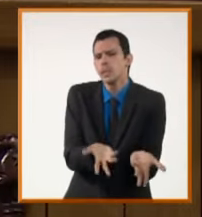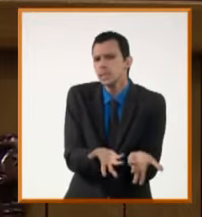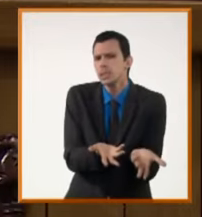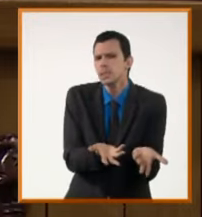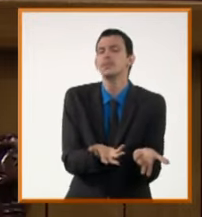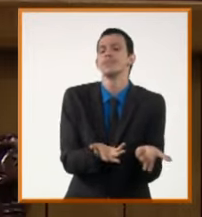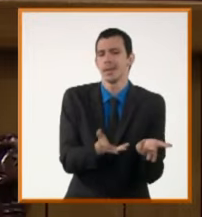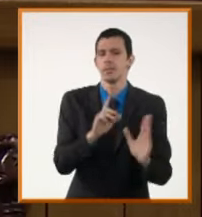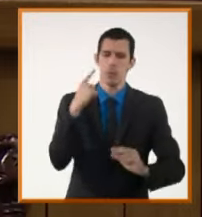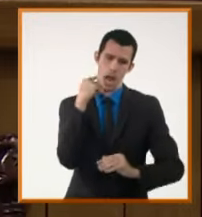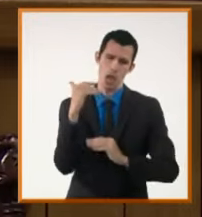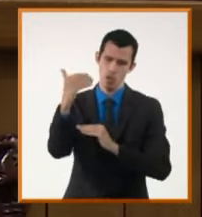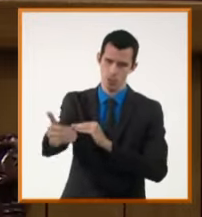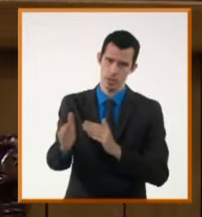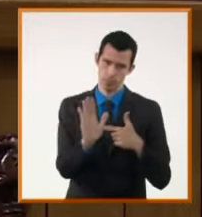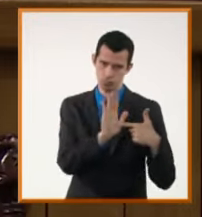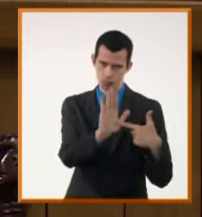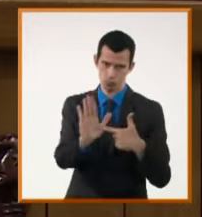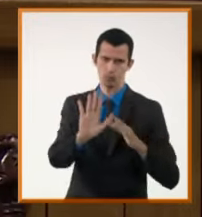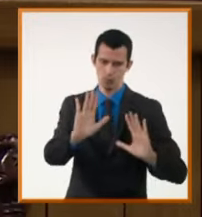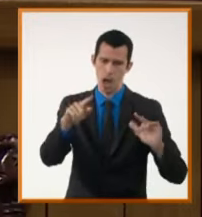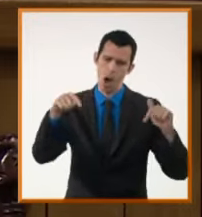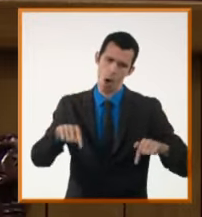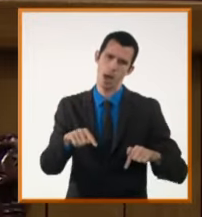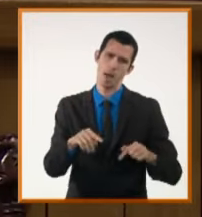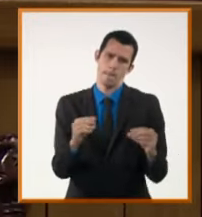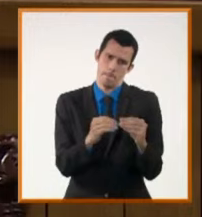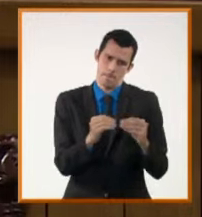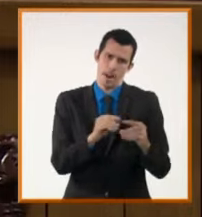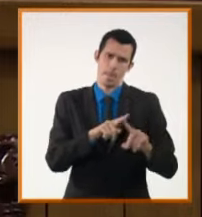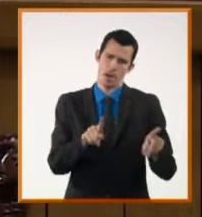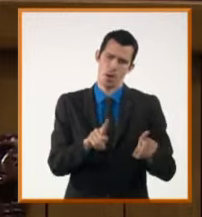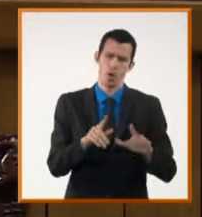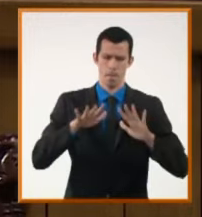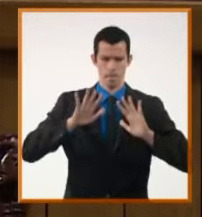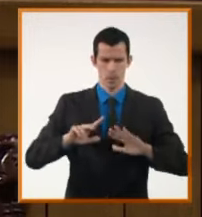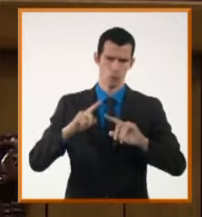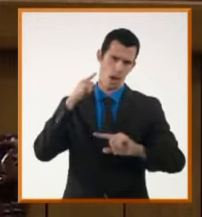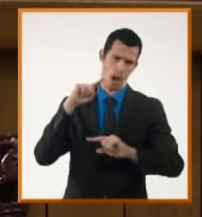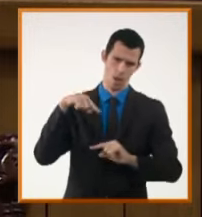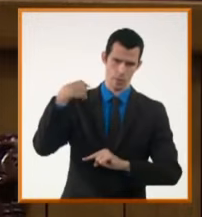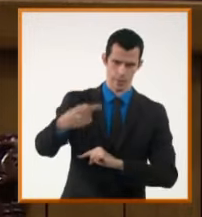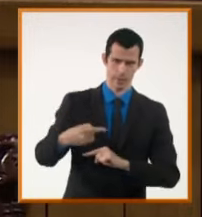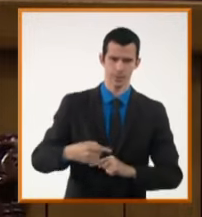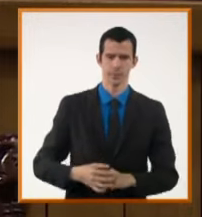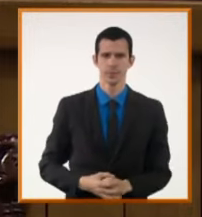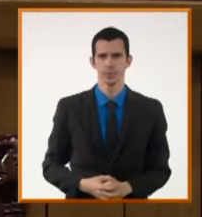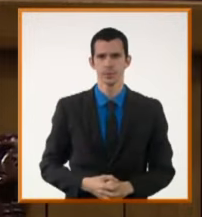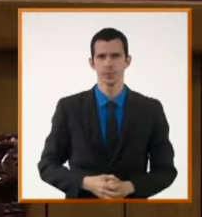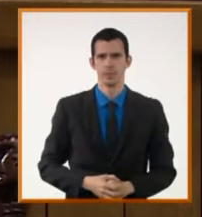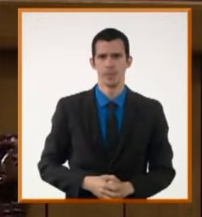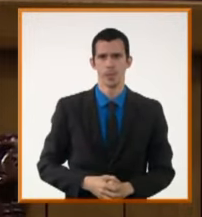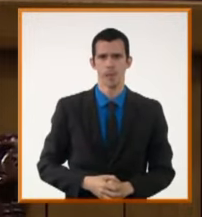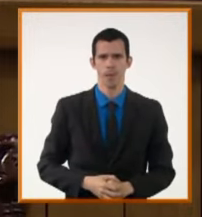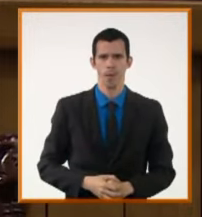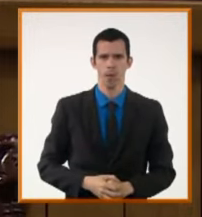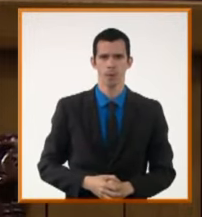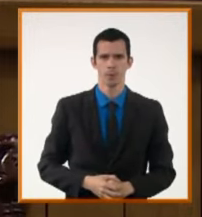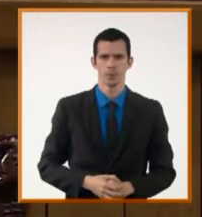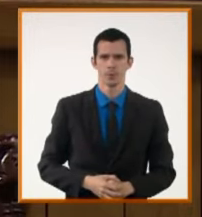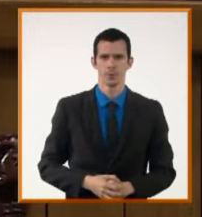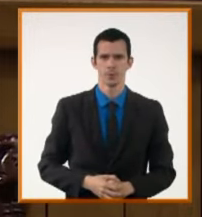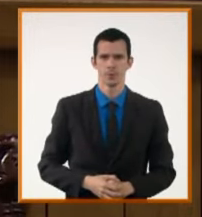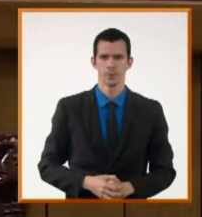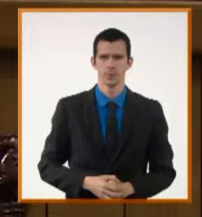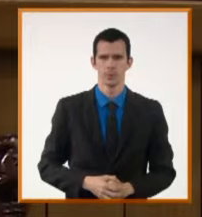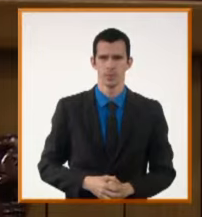nos permitirá dar un paso de avance en estas direcciones. Por otra parte,